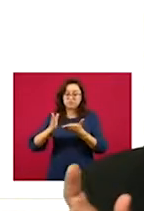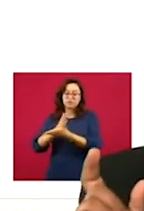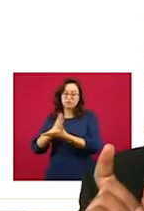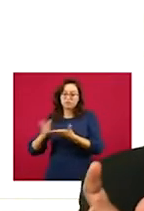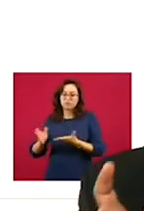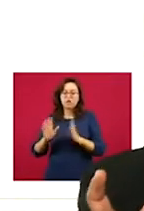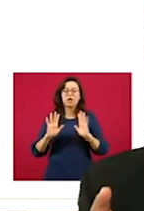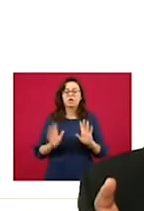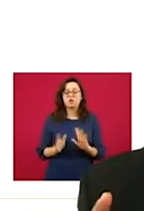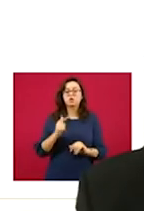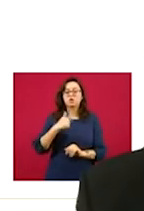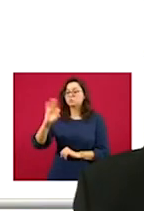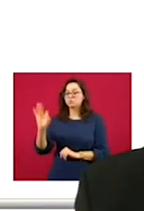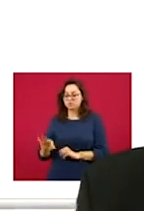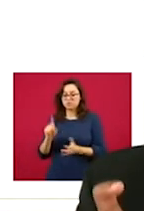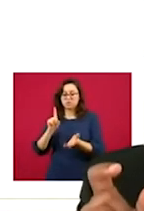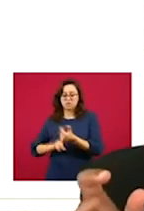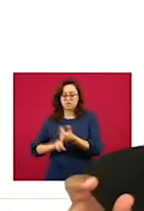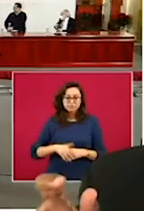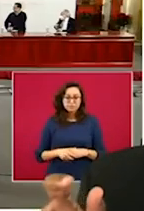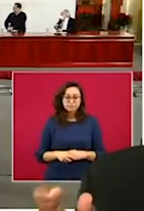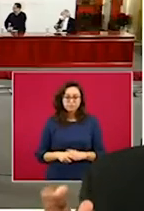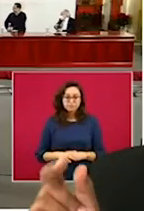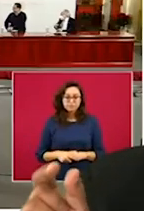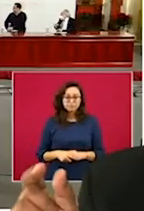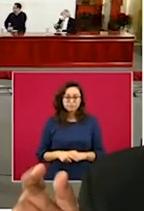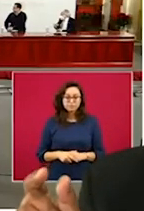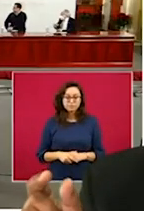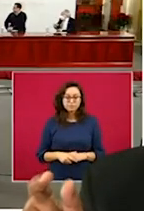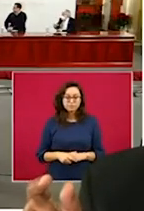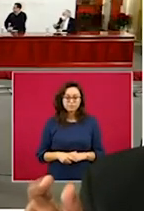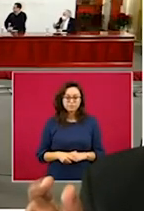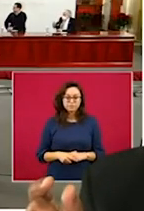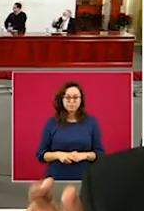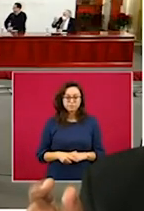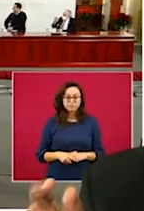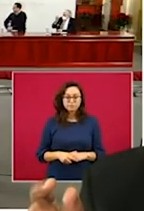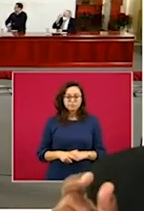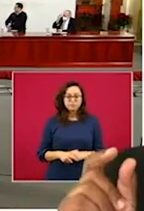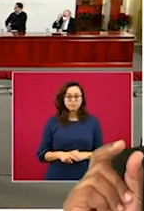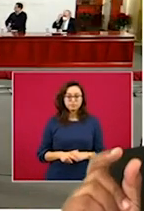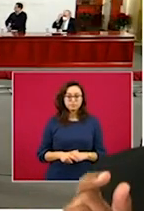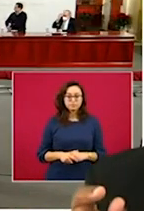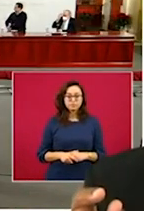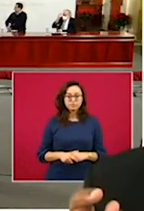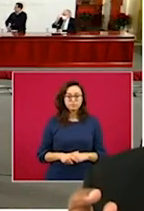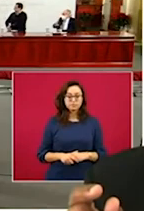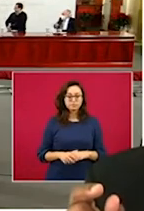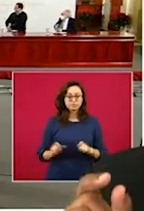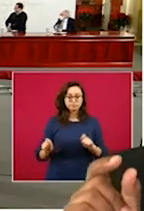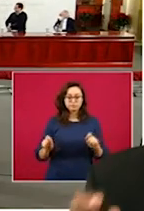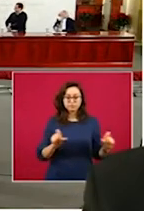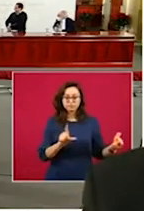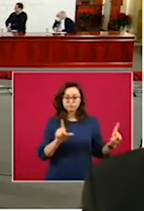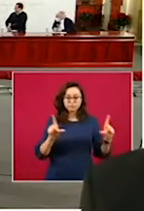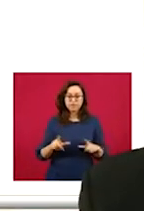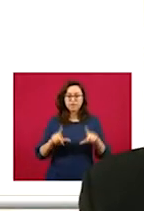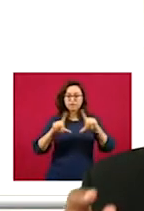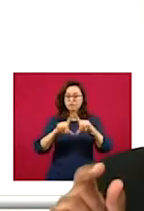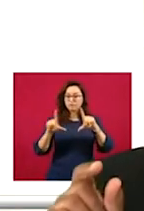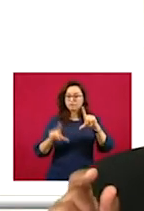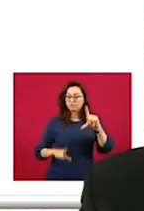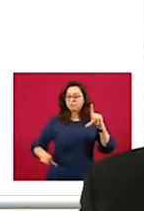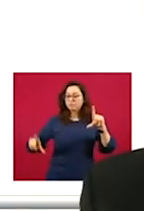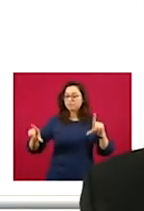presentaron algún síntoma y una parte menor todavía de ese 20% representan este dato dramático